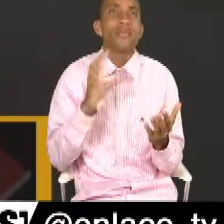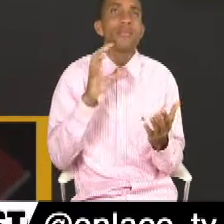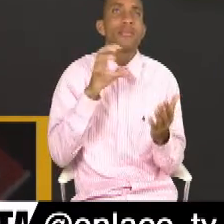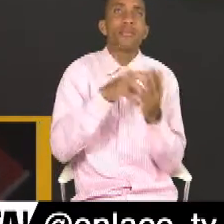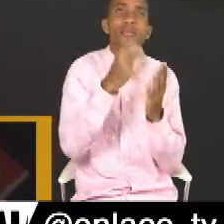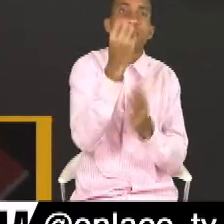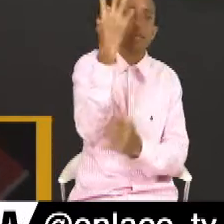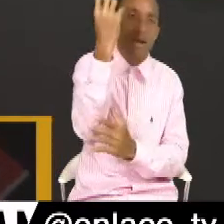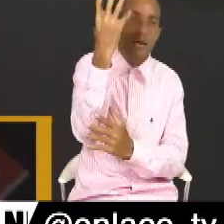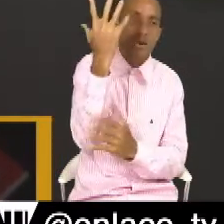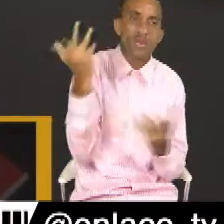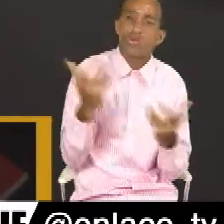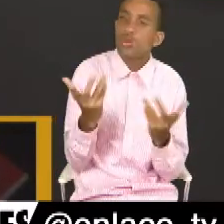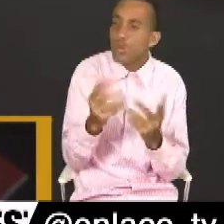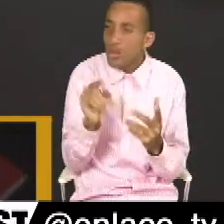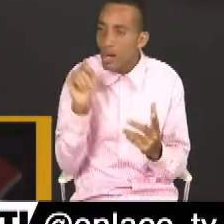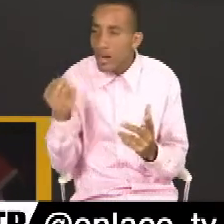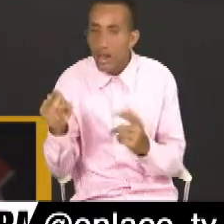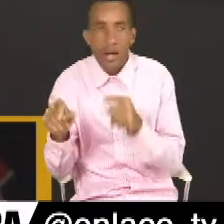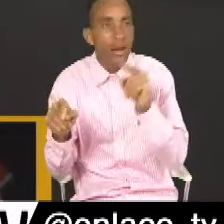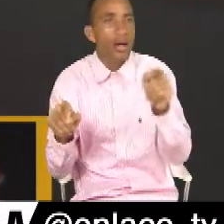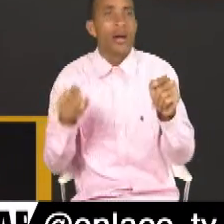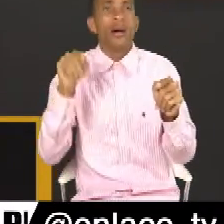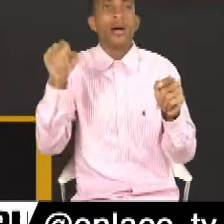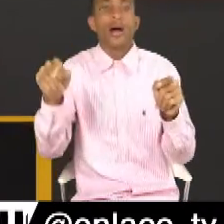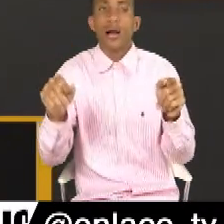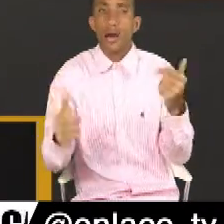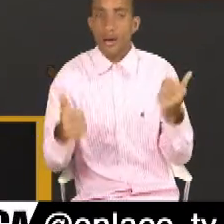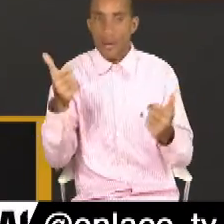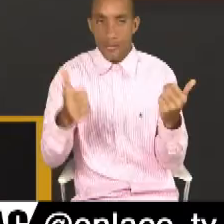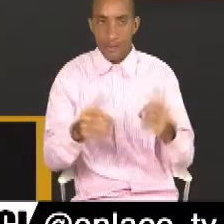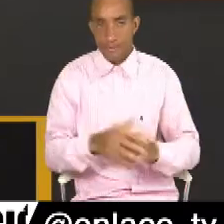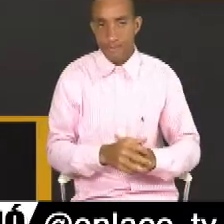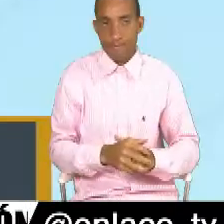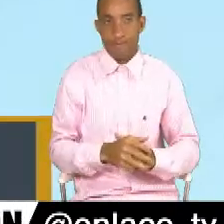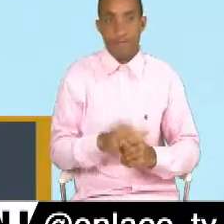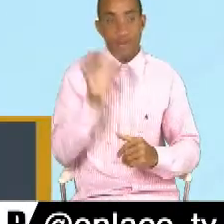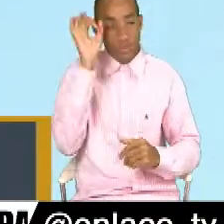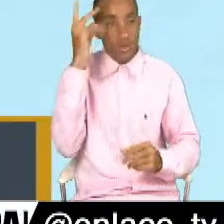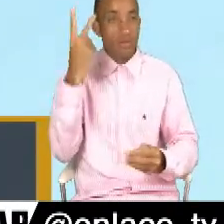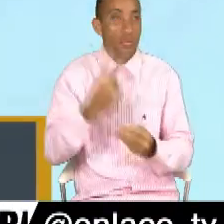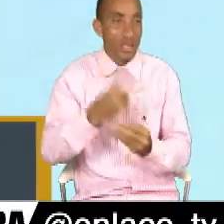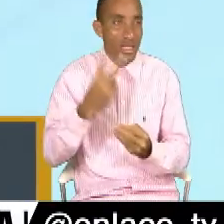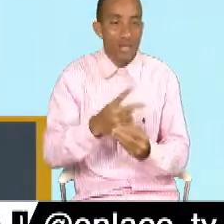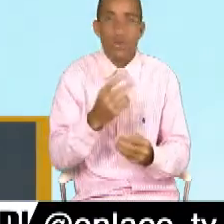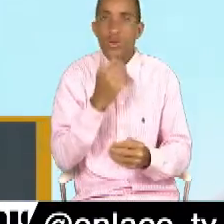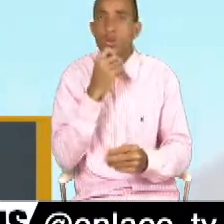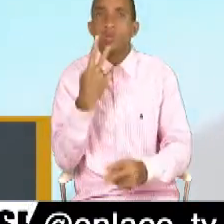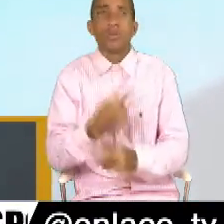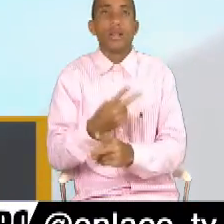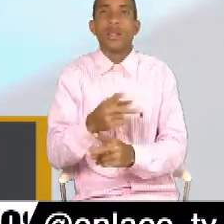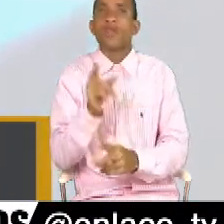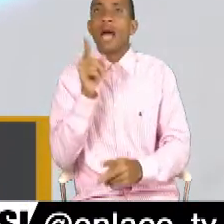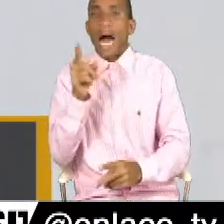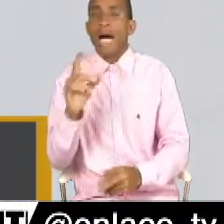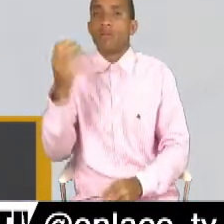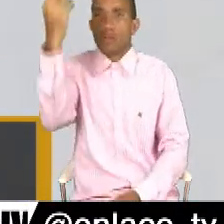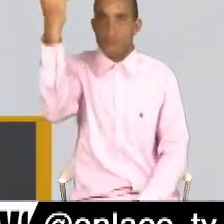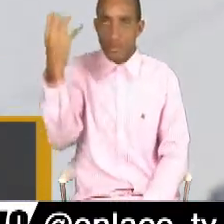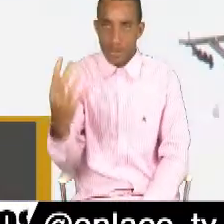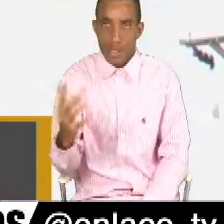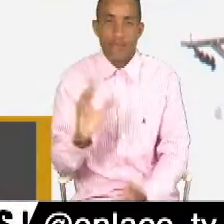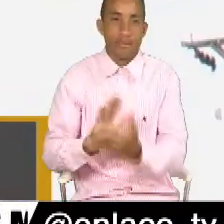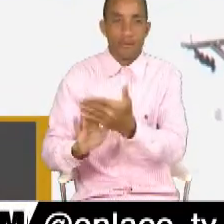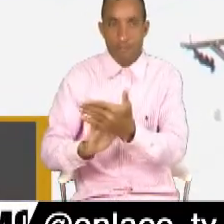de la ciudad con algún grado de peligrosidad se puede colocar. La Inspección de Tránsito y Transporte de Barranca